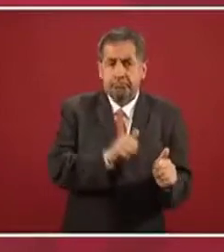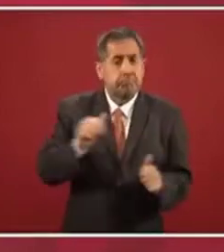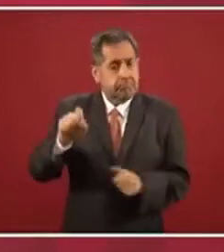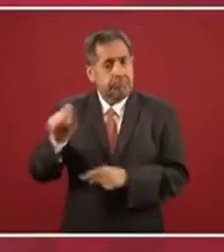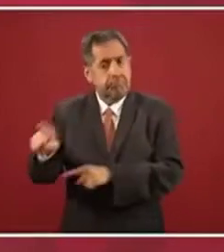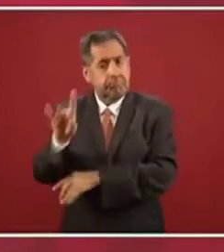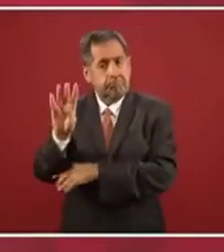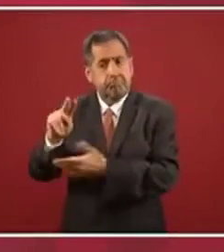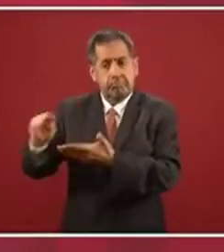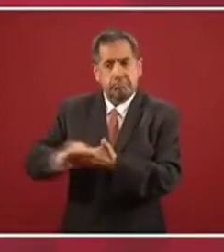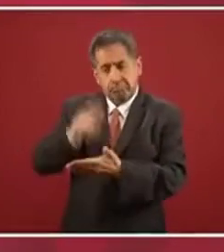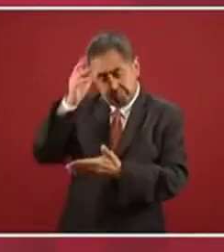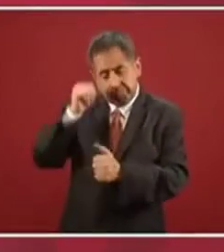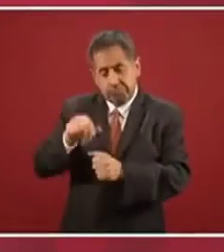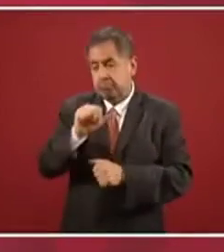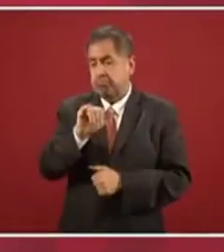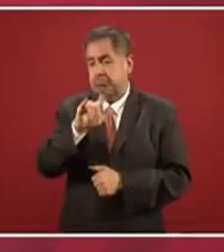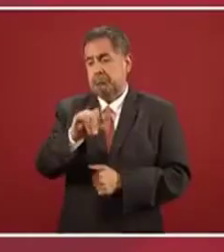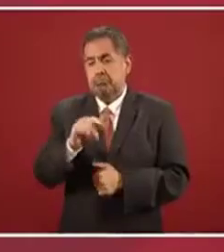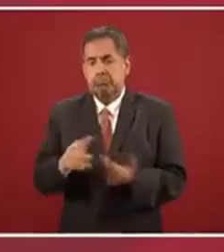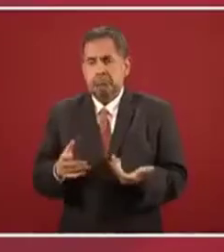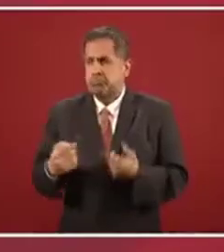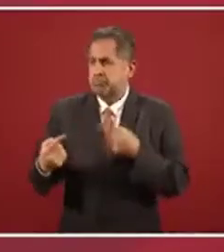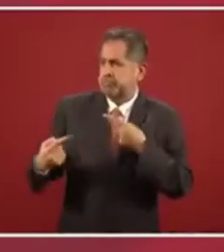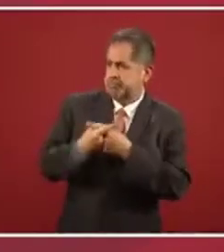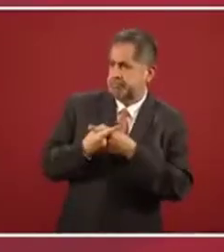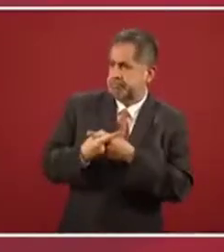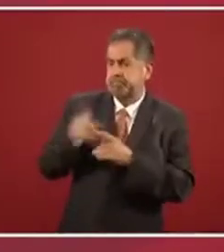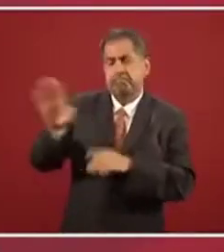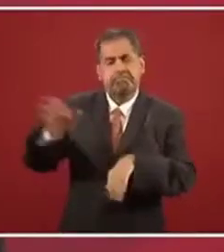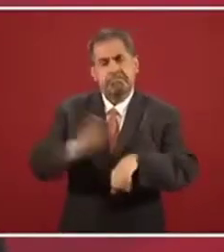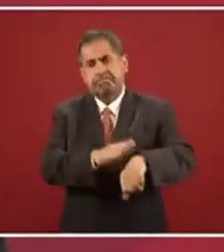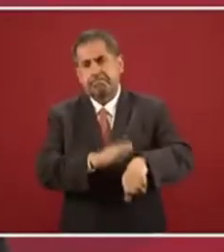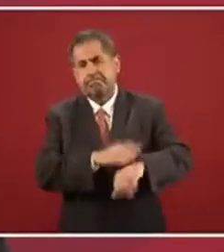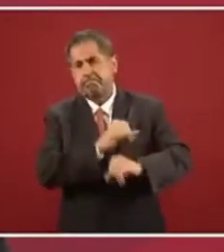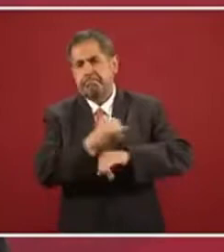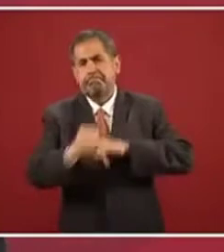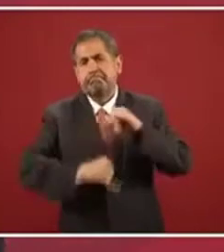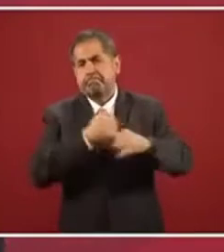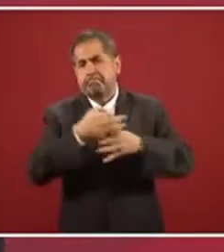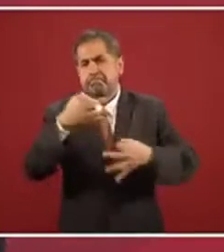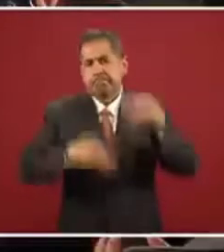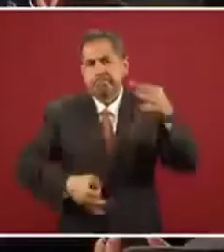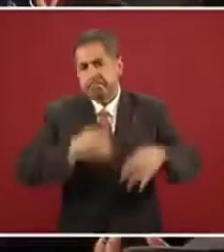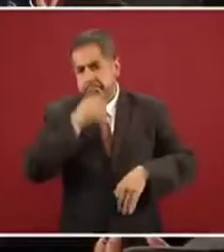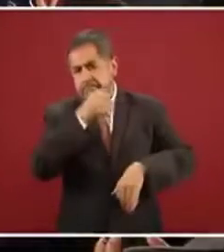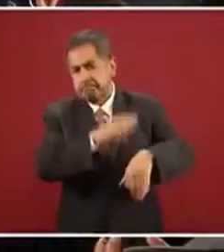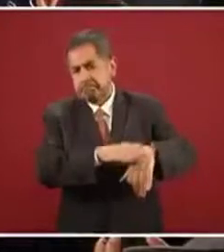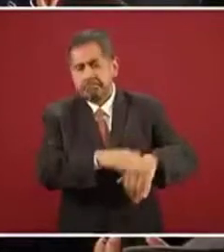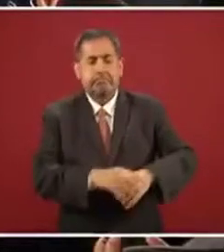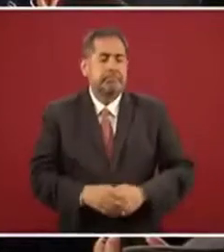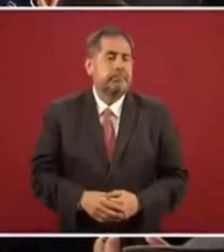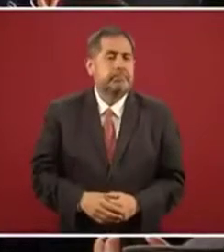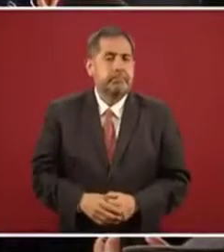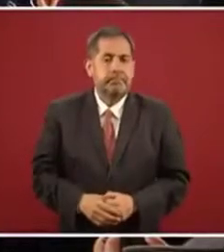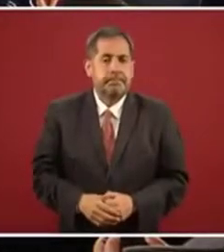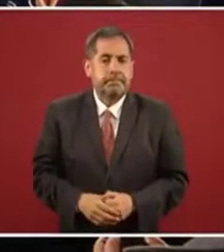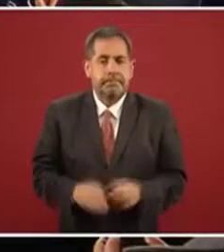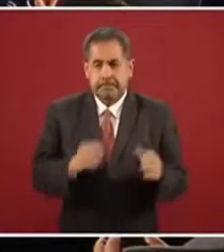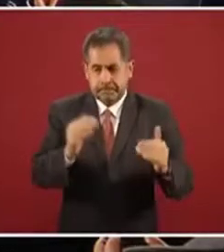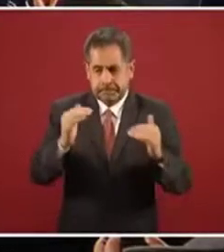estamos recurriendo a la Corte Penal Internacional. Ese es el objetivo. Del costo,